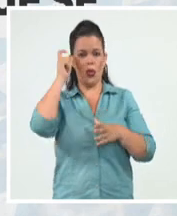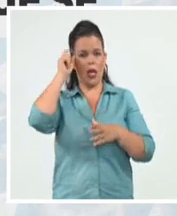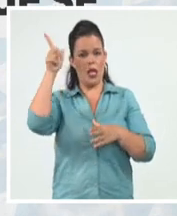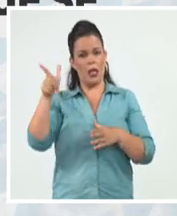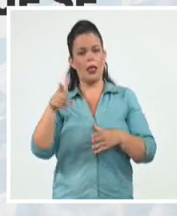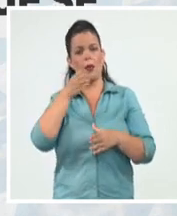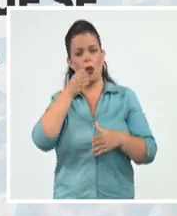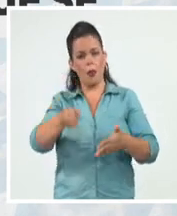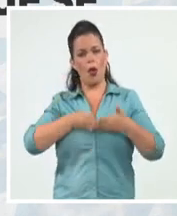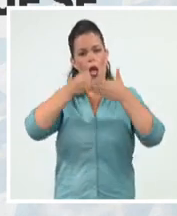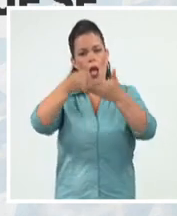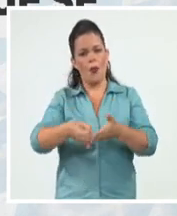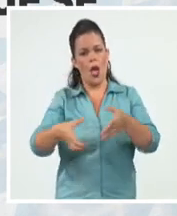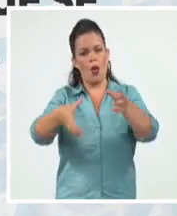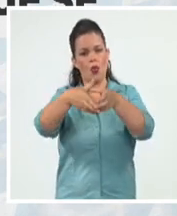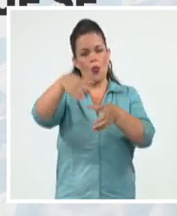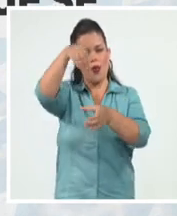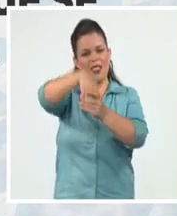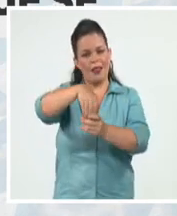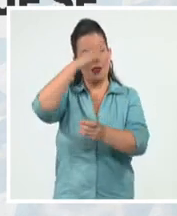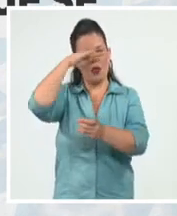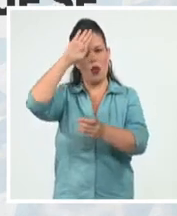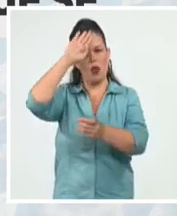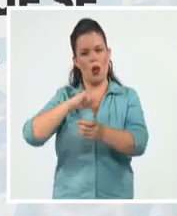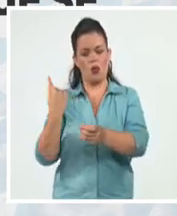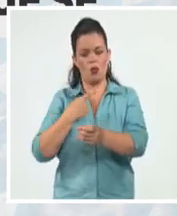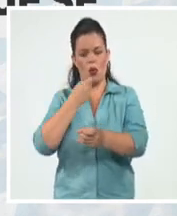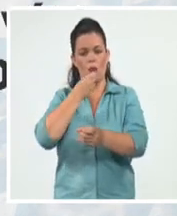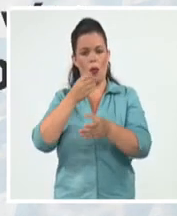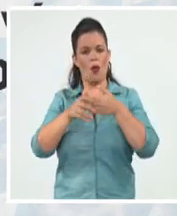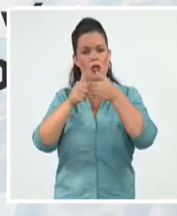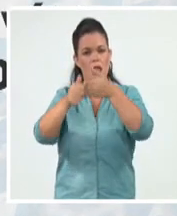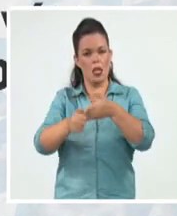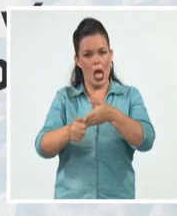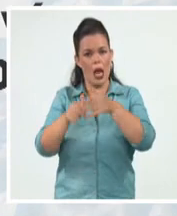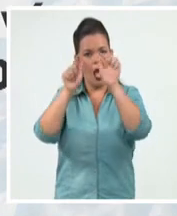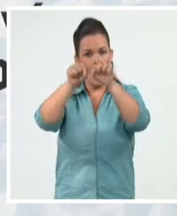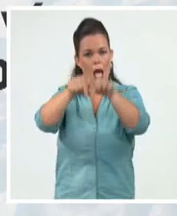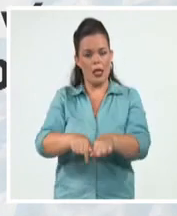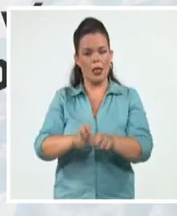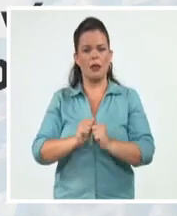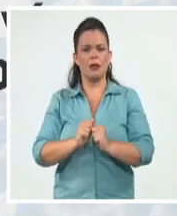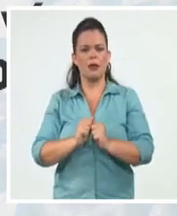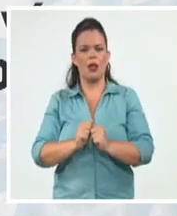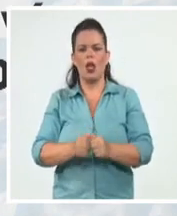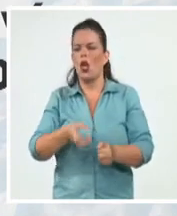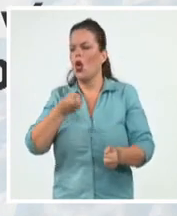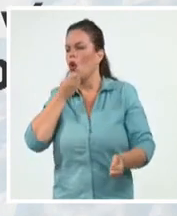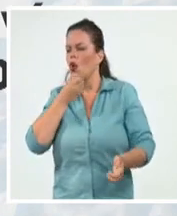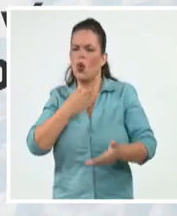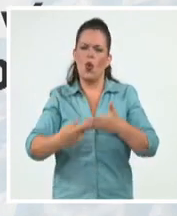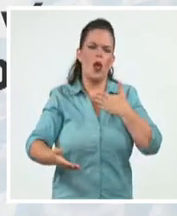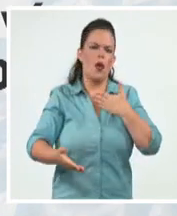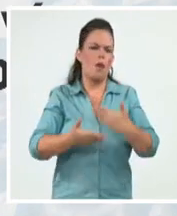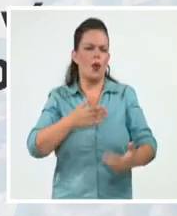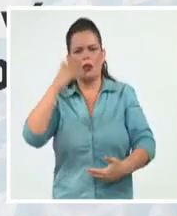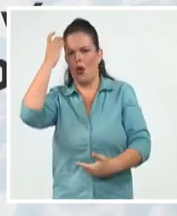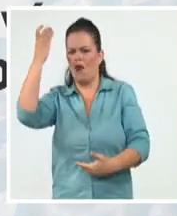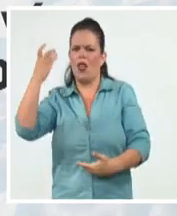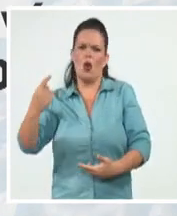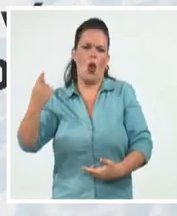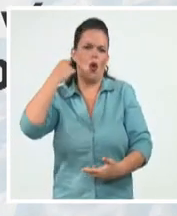y entonces ellos que se organicen de la manera que puedan. No importa que escuchen los planes, se pueden decir,